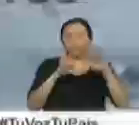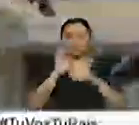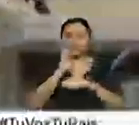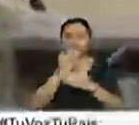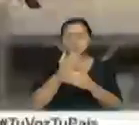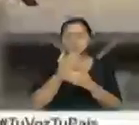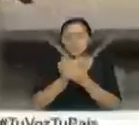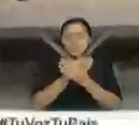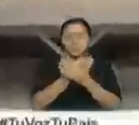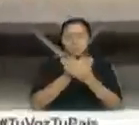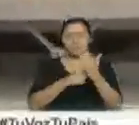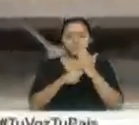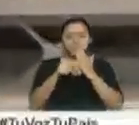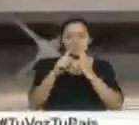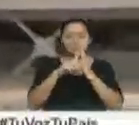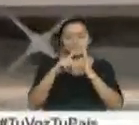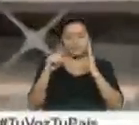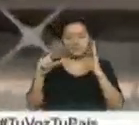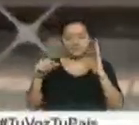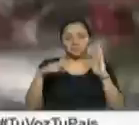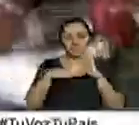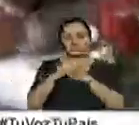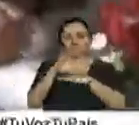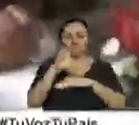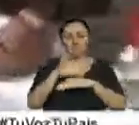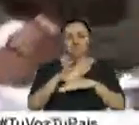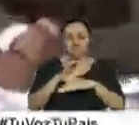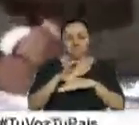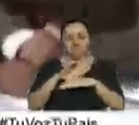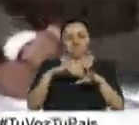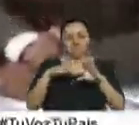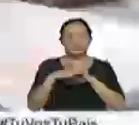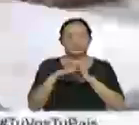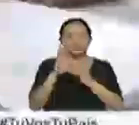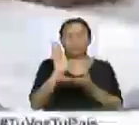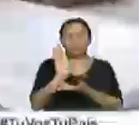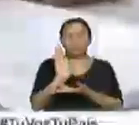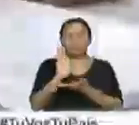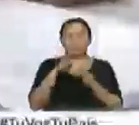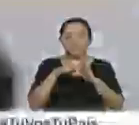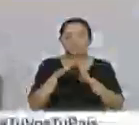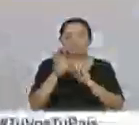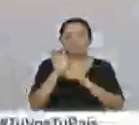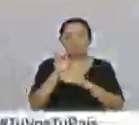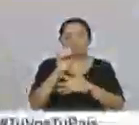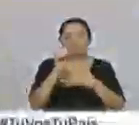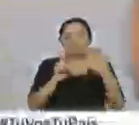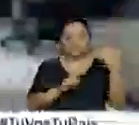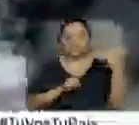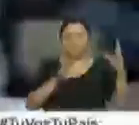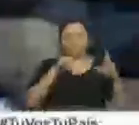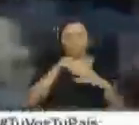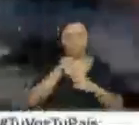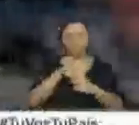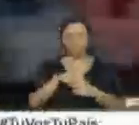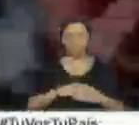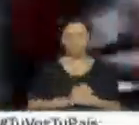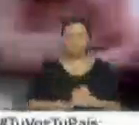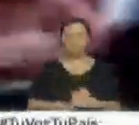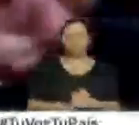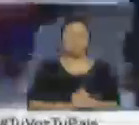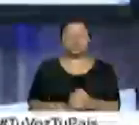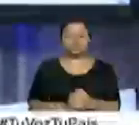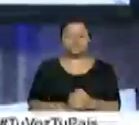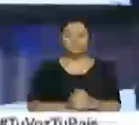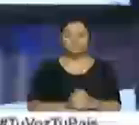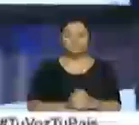Económica, Ministerio de Finanzas, Banco Central del Ecuador, Banco del IES, Banecuador, entre otras. Luis Andrade, Noticiero